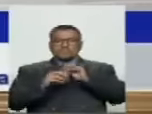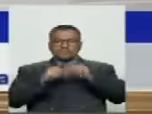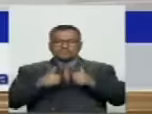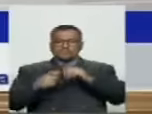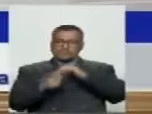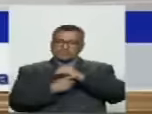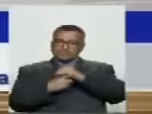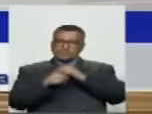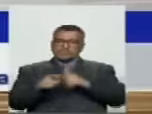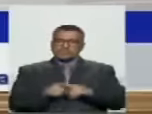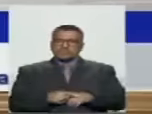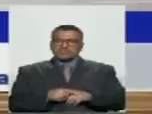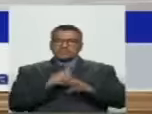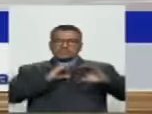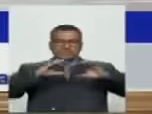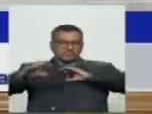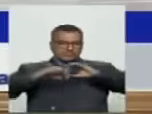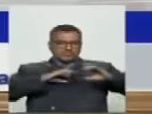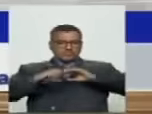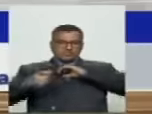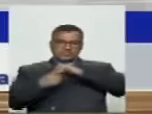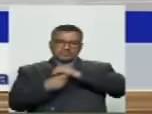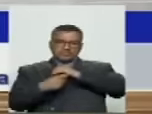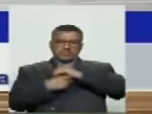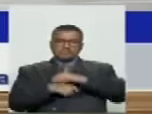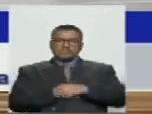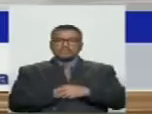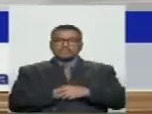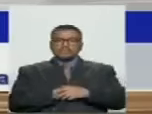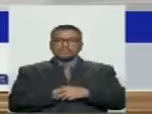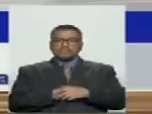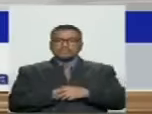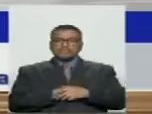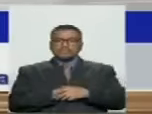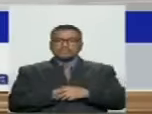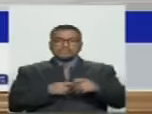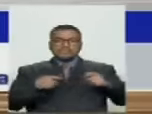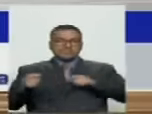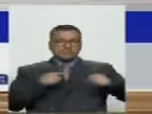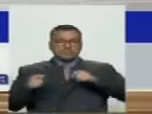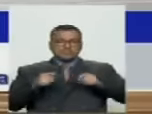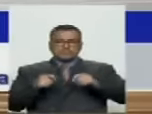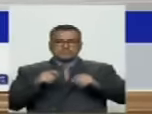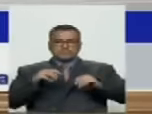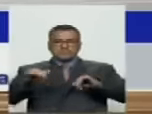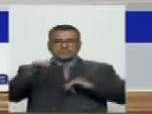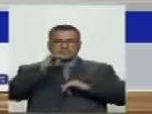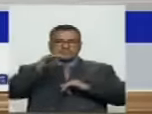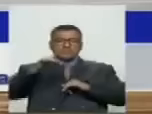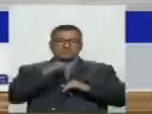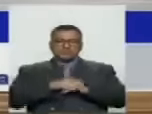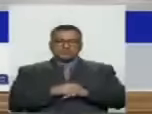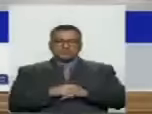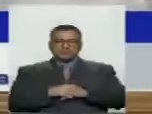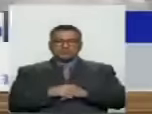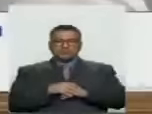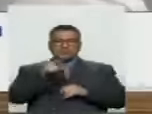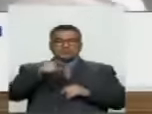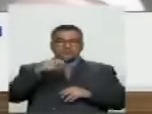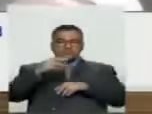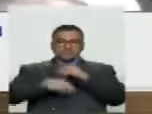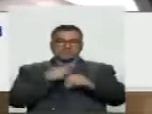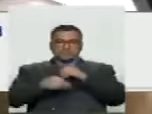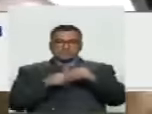digital, a la comunicación digital, al manejo de la información. A eso se